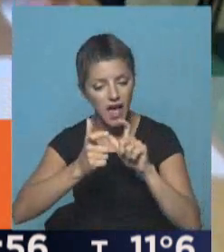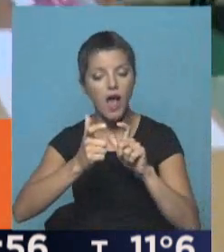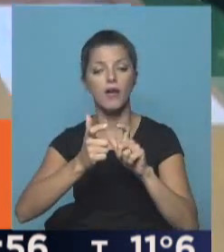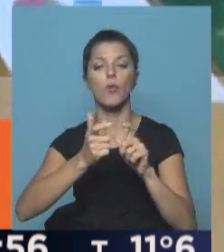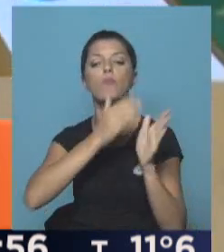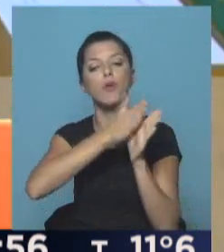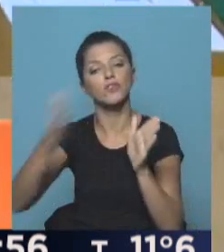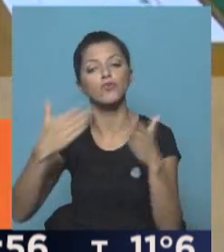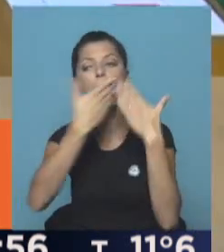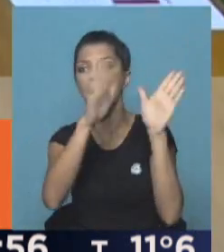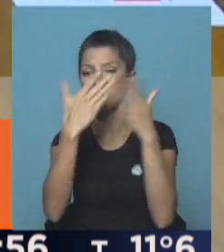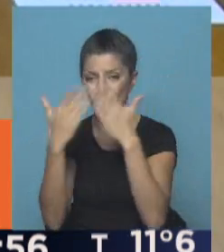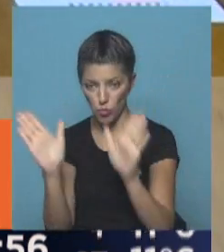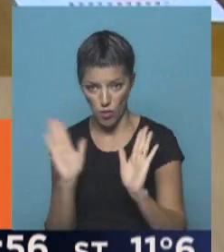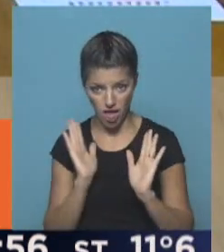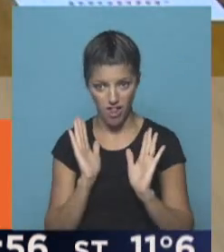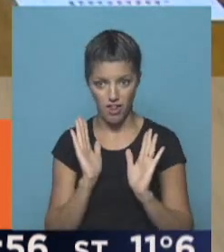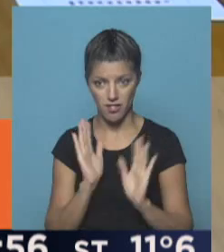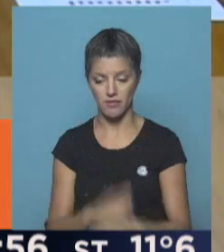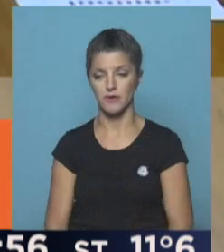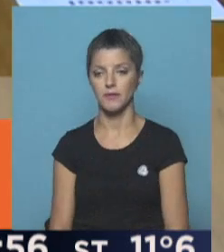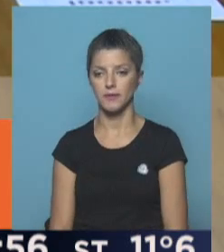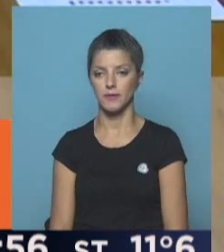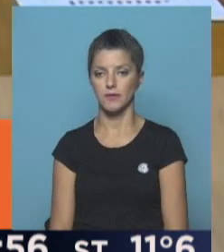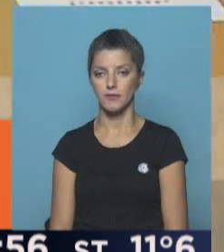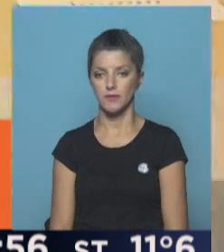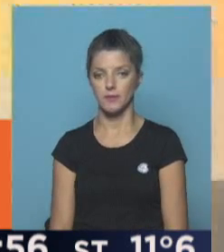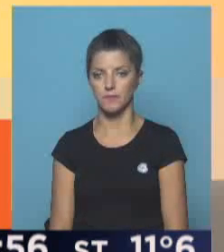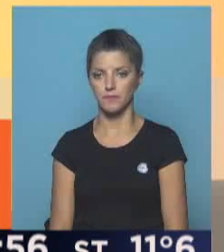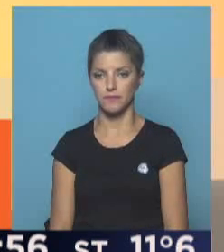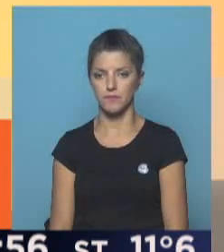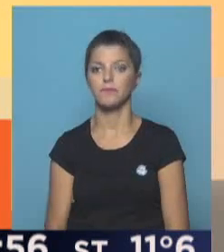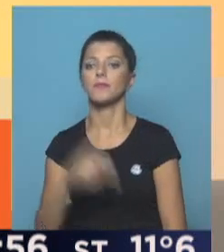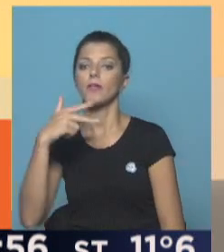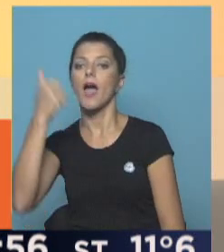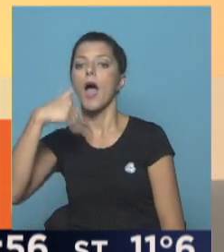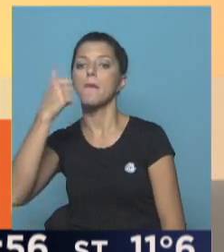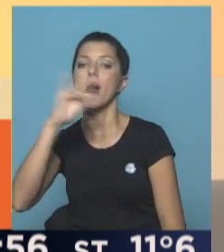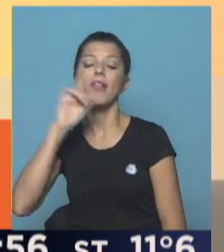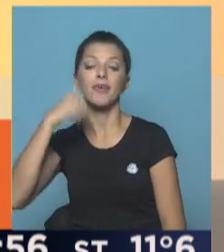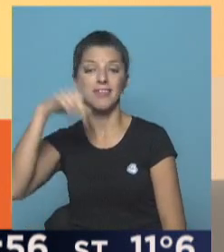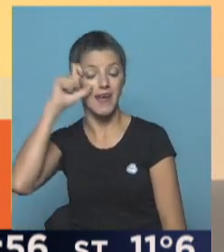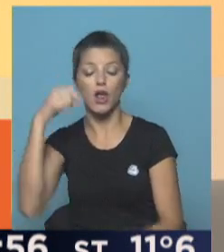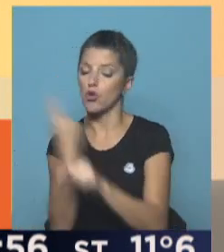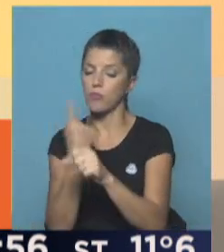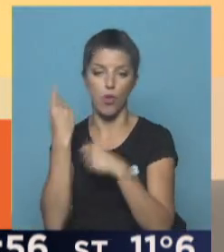un proceso de apertura y demás del que fue totalmente apartado a mahmud amadineyad que no le permitieron ser candidato